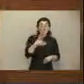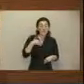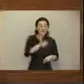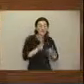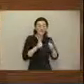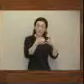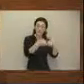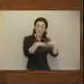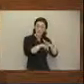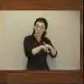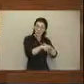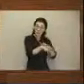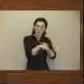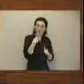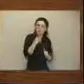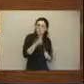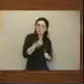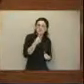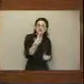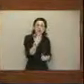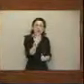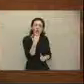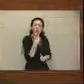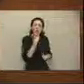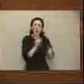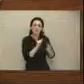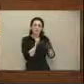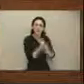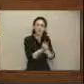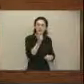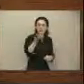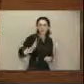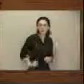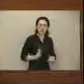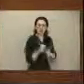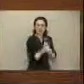que nosotros no hemos discutido nunca, ni nosotros, ni los profesionales,